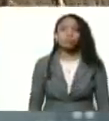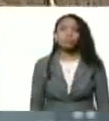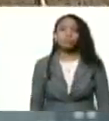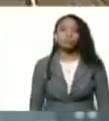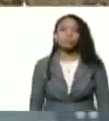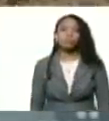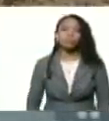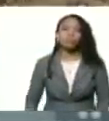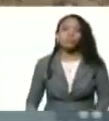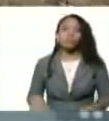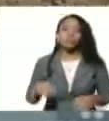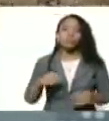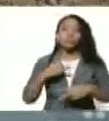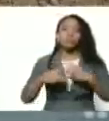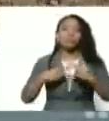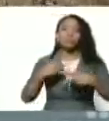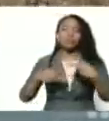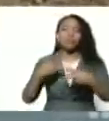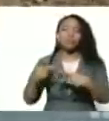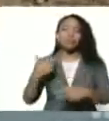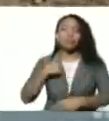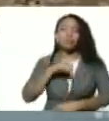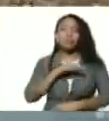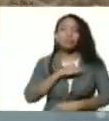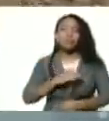Proteína producida por nosotros